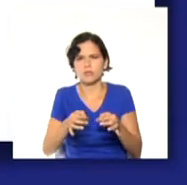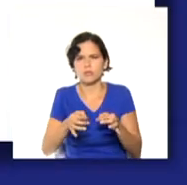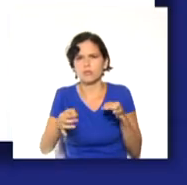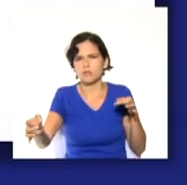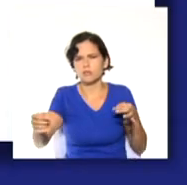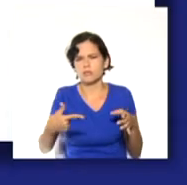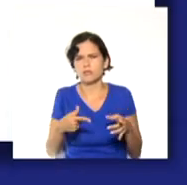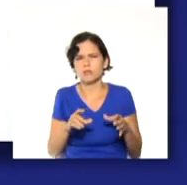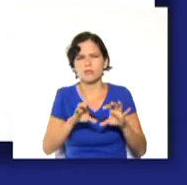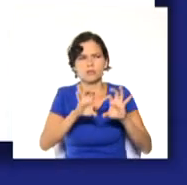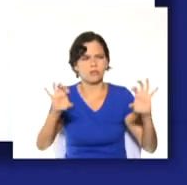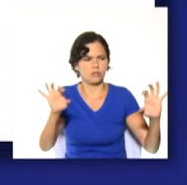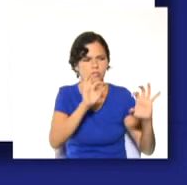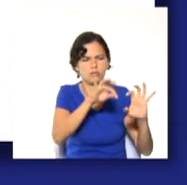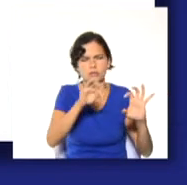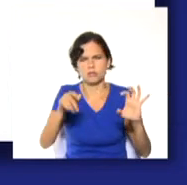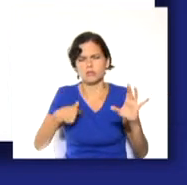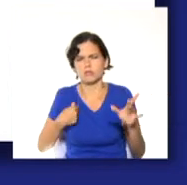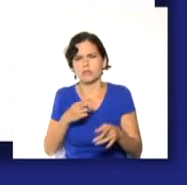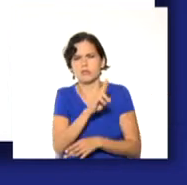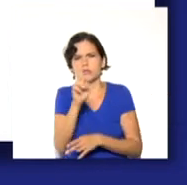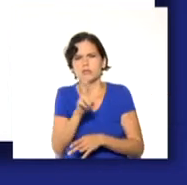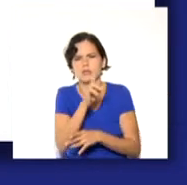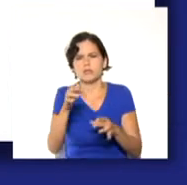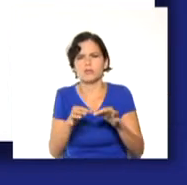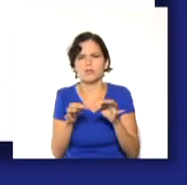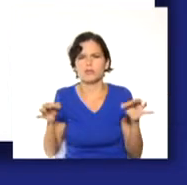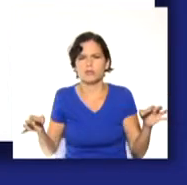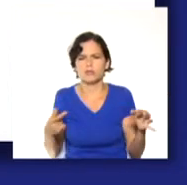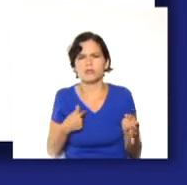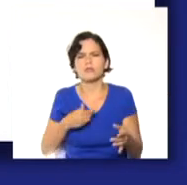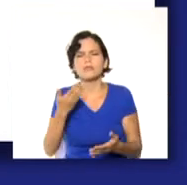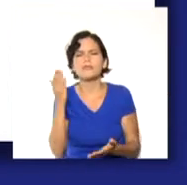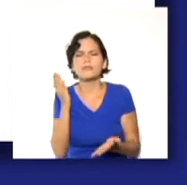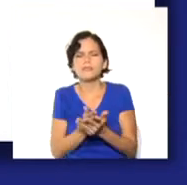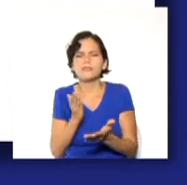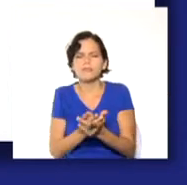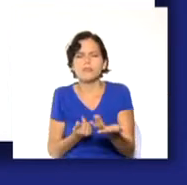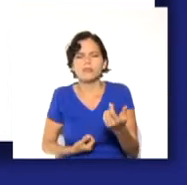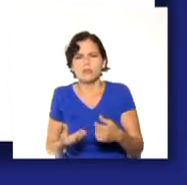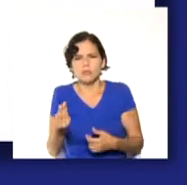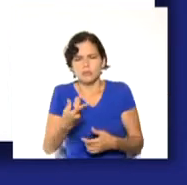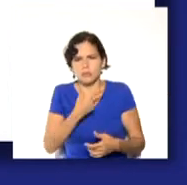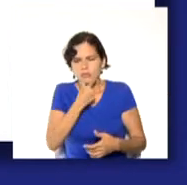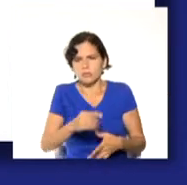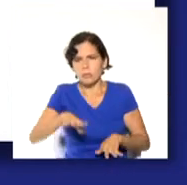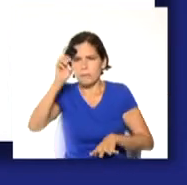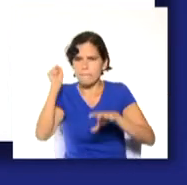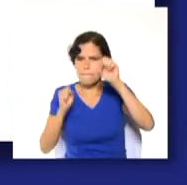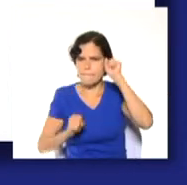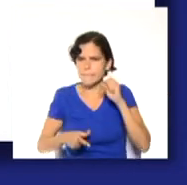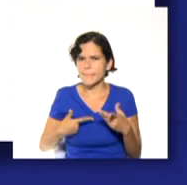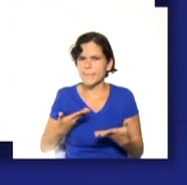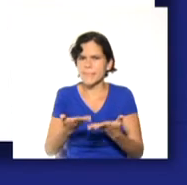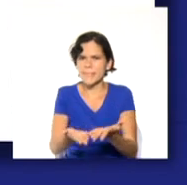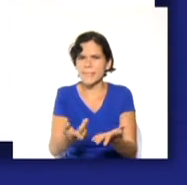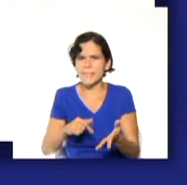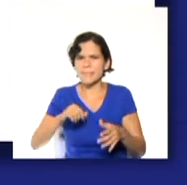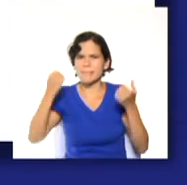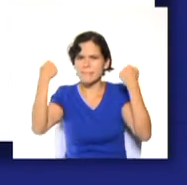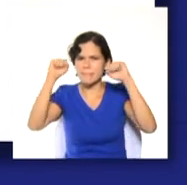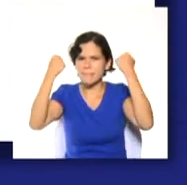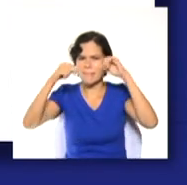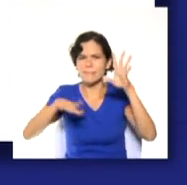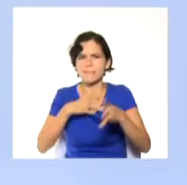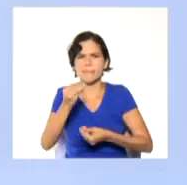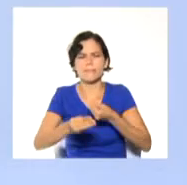centímetros. Resaltar la utilidad de la medición. Siempre será mucho más fácil aprender si le encontramos sentido práctico a lo